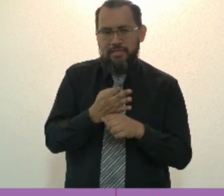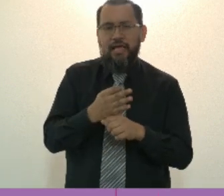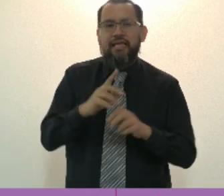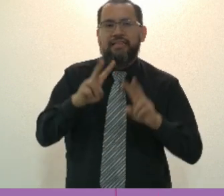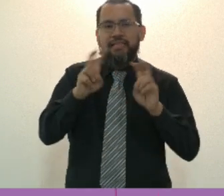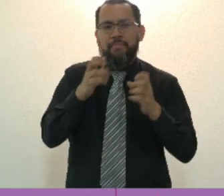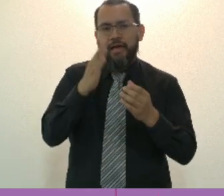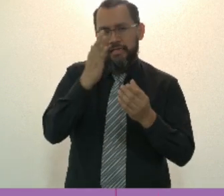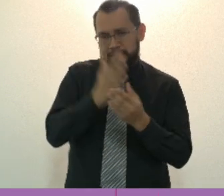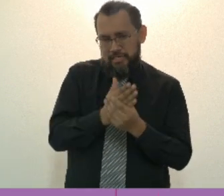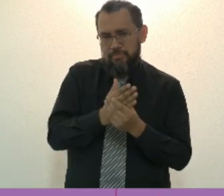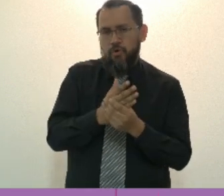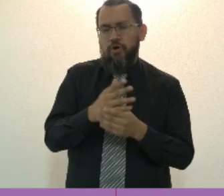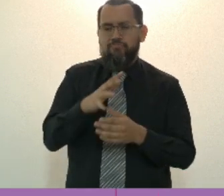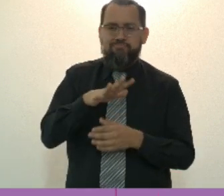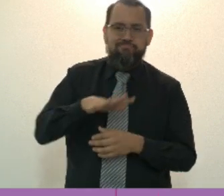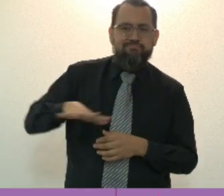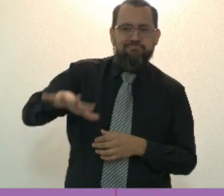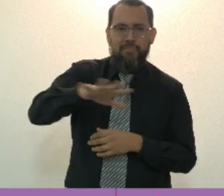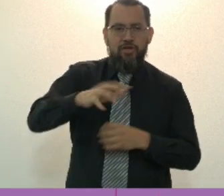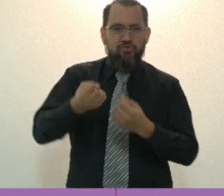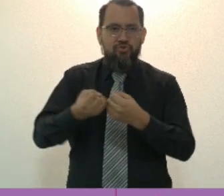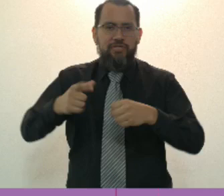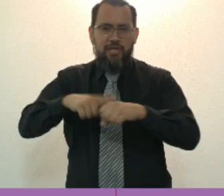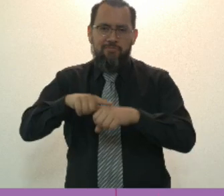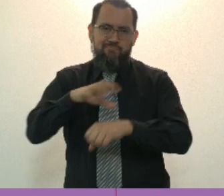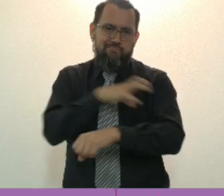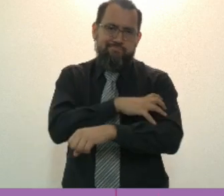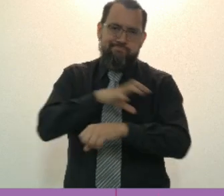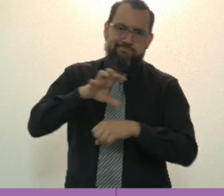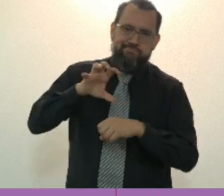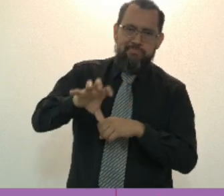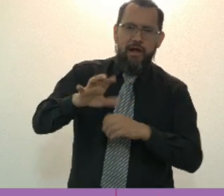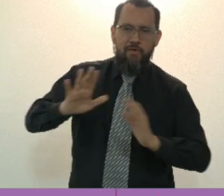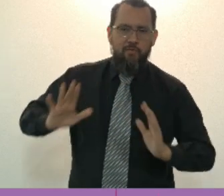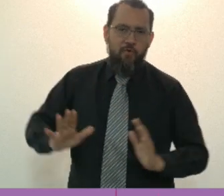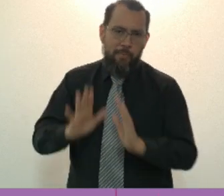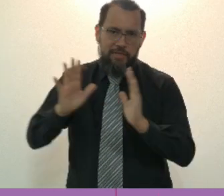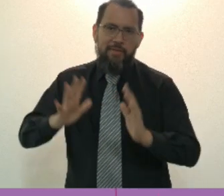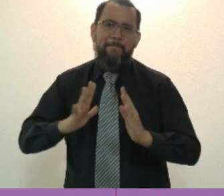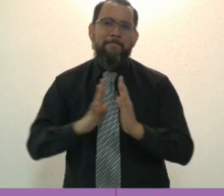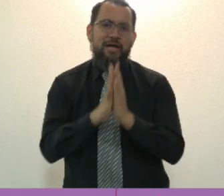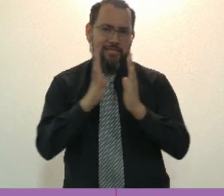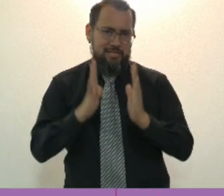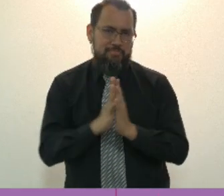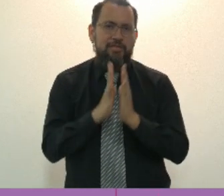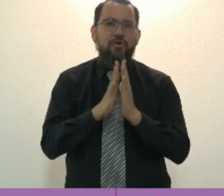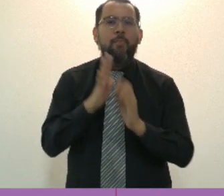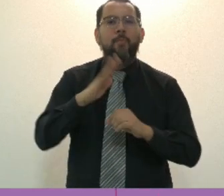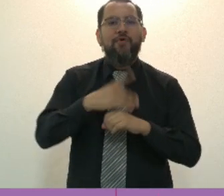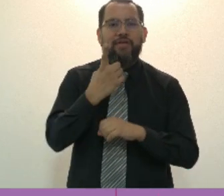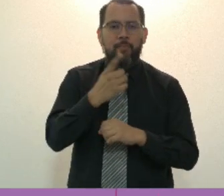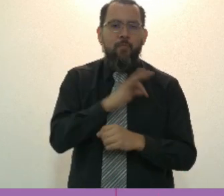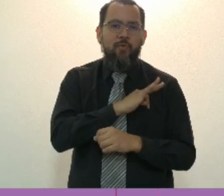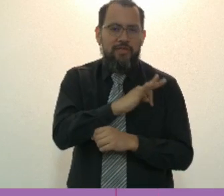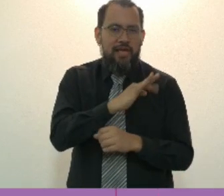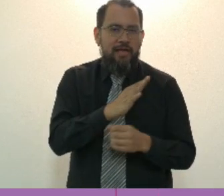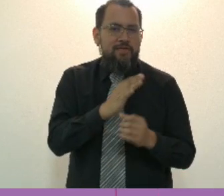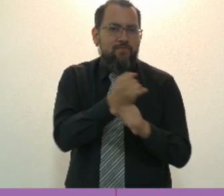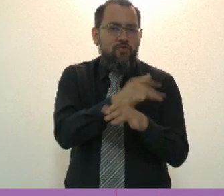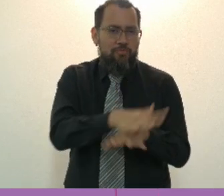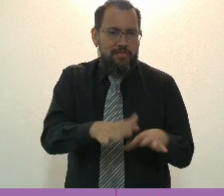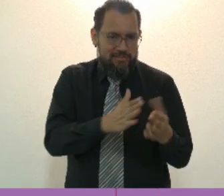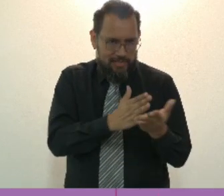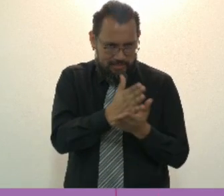Empoderamiento Social, fomentando la participación ciudadana a través del acceso a la información. Y por supuesto, esto es para